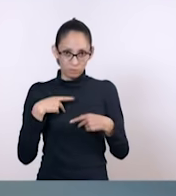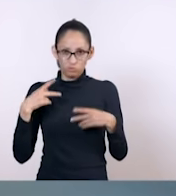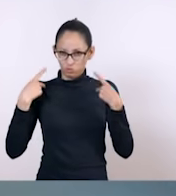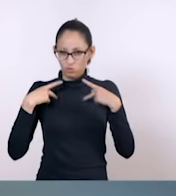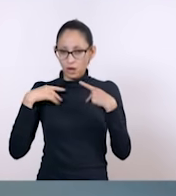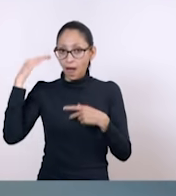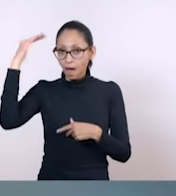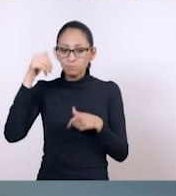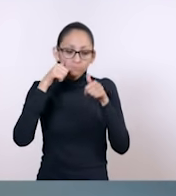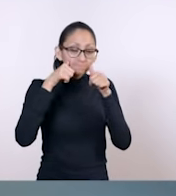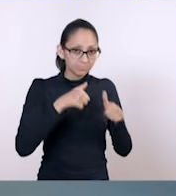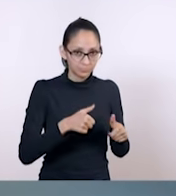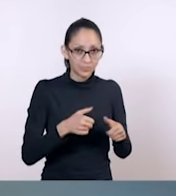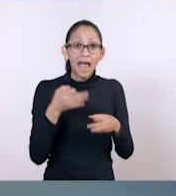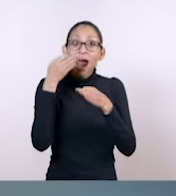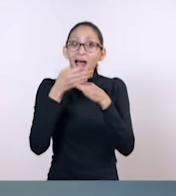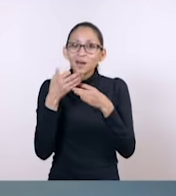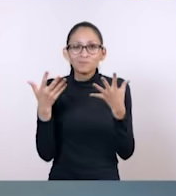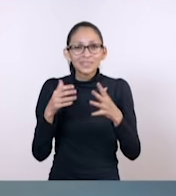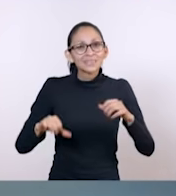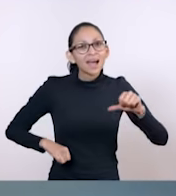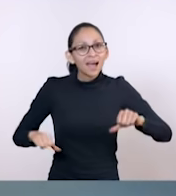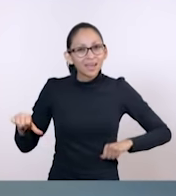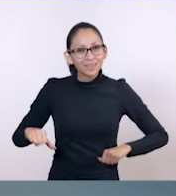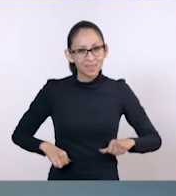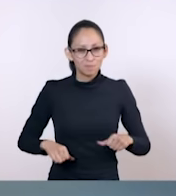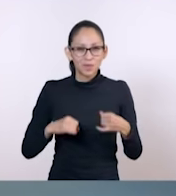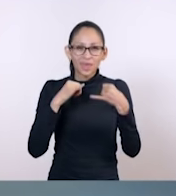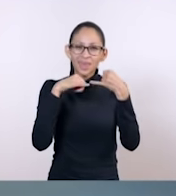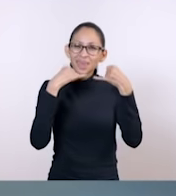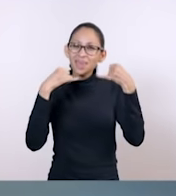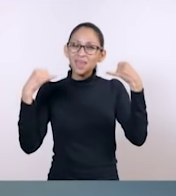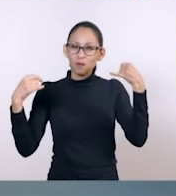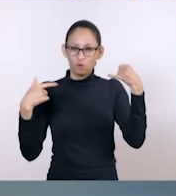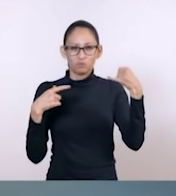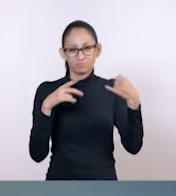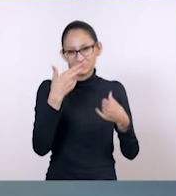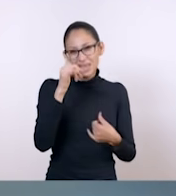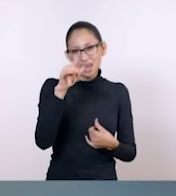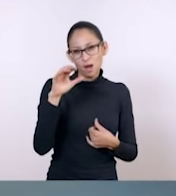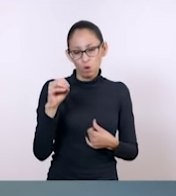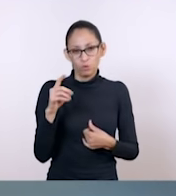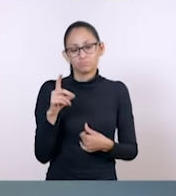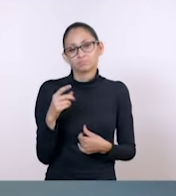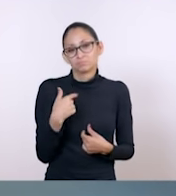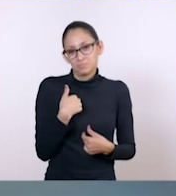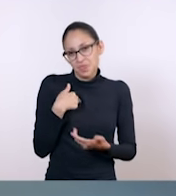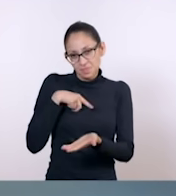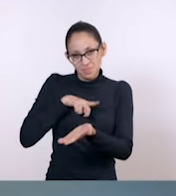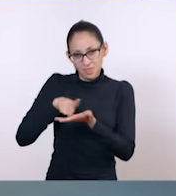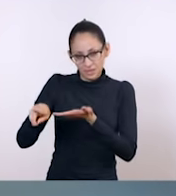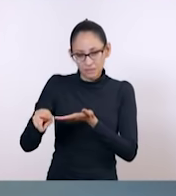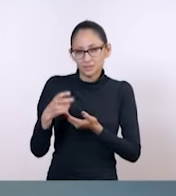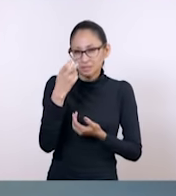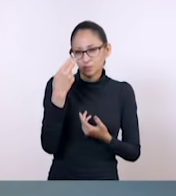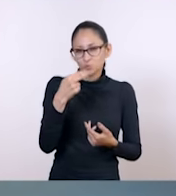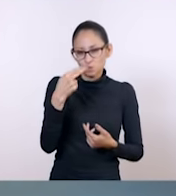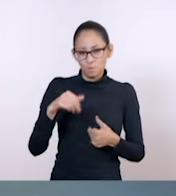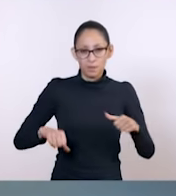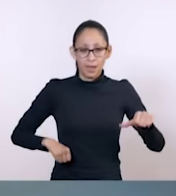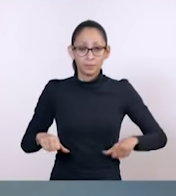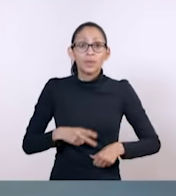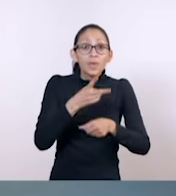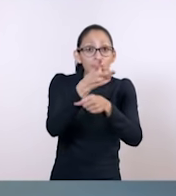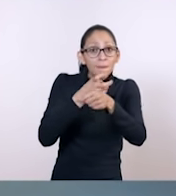vamos a hacer una actividad que se llama el hilo de mis derechos. ¿Te gustaría? Sí. Ok, pues invitamos a